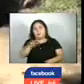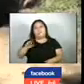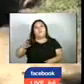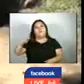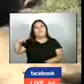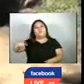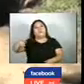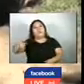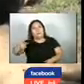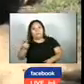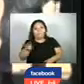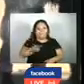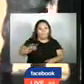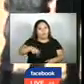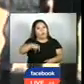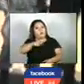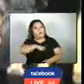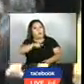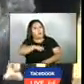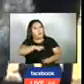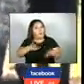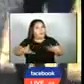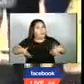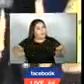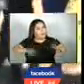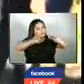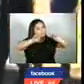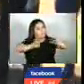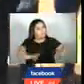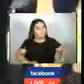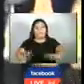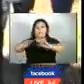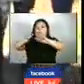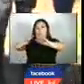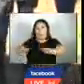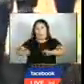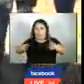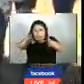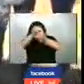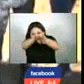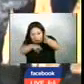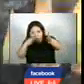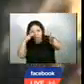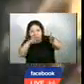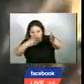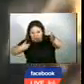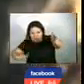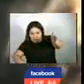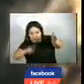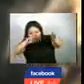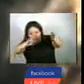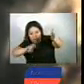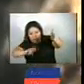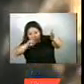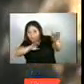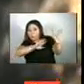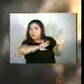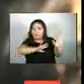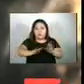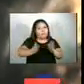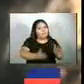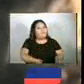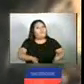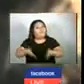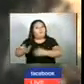son los que, después de hacer todas las excavaciones, también pasan toda esa información